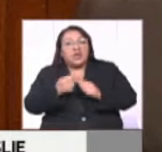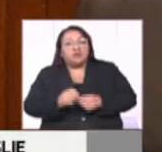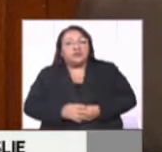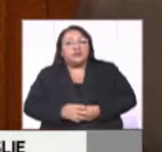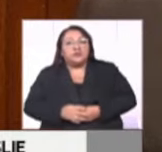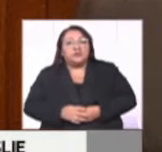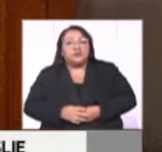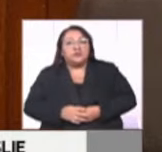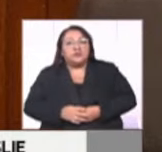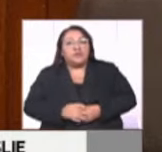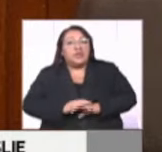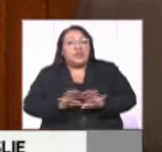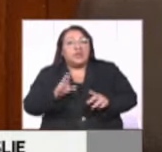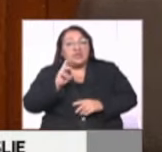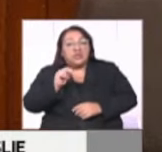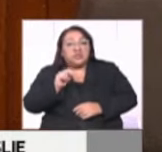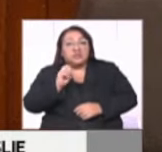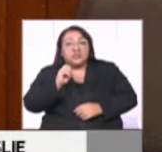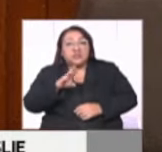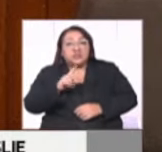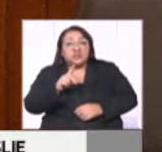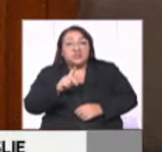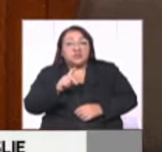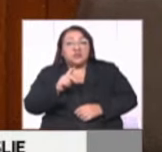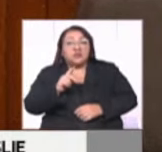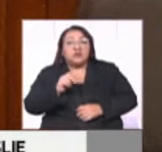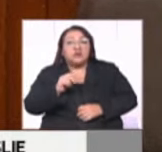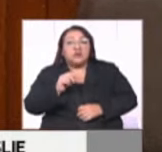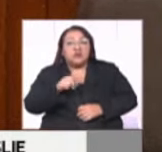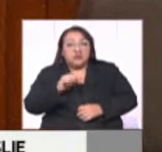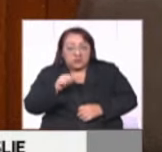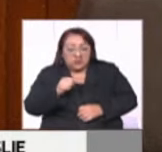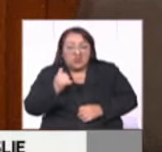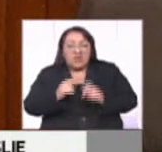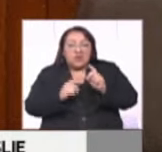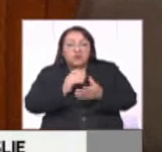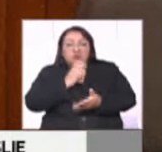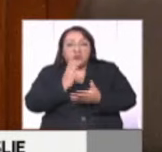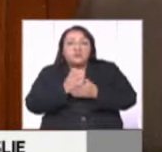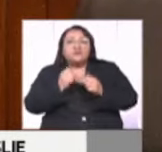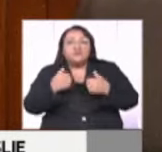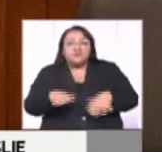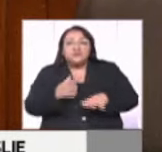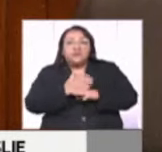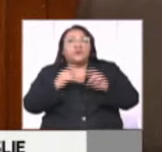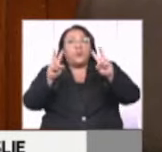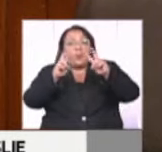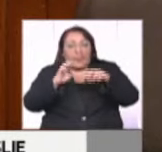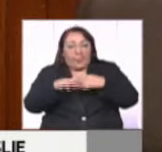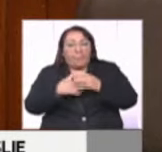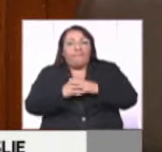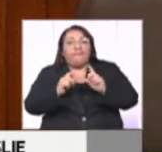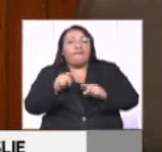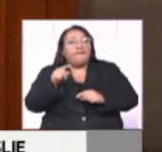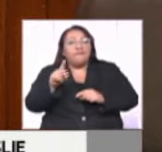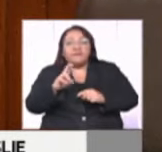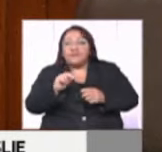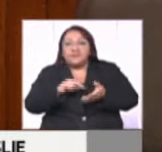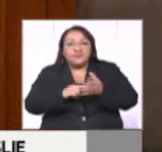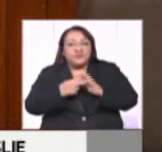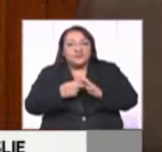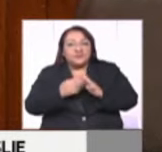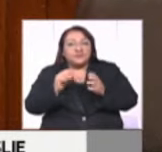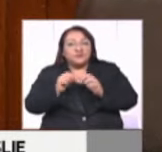urgentes. Nadie niega que la DDC, sí, hay situaciones que ya están en investigación, pero eso no va a permitir